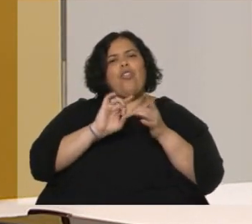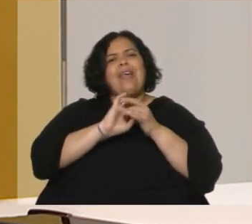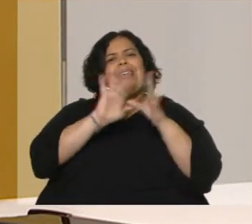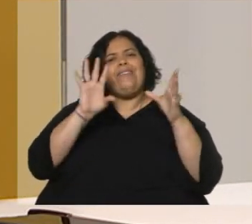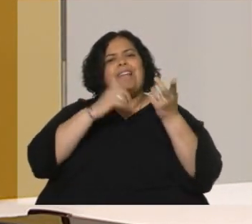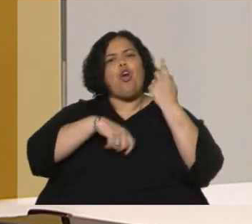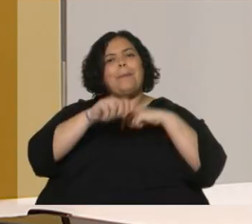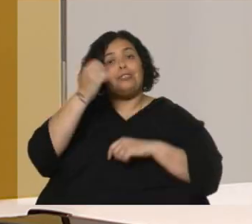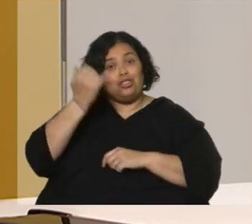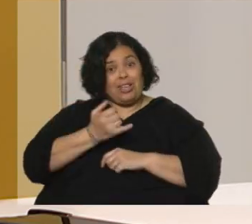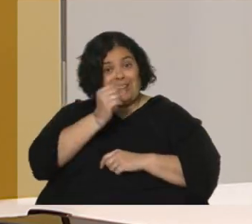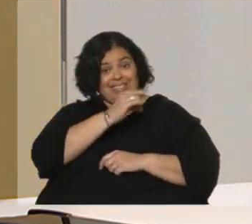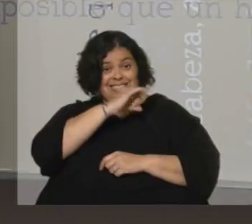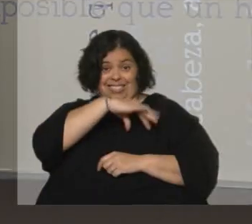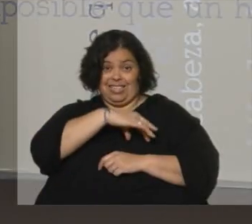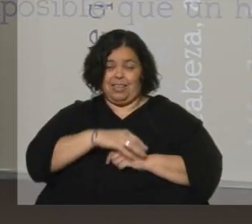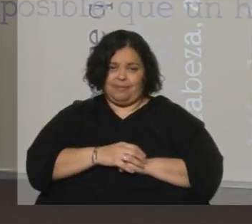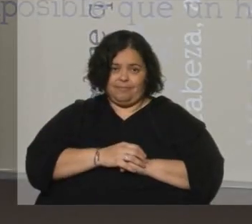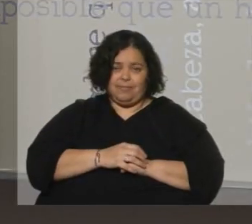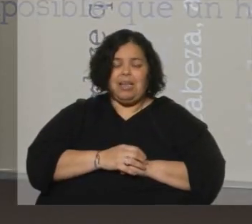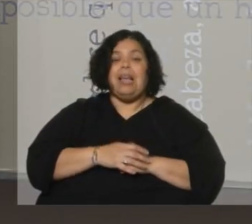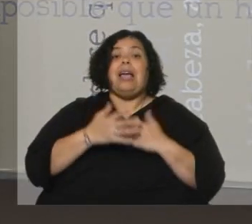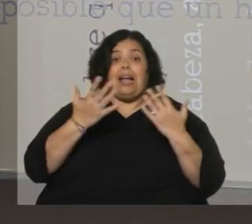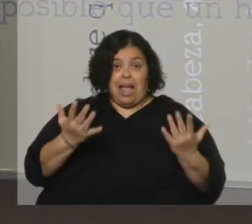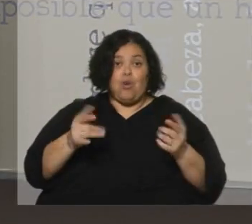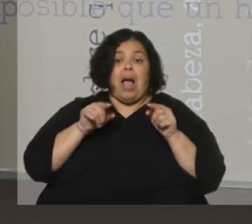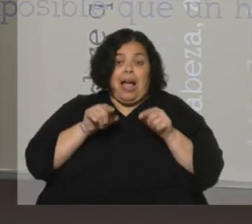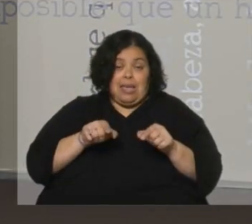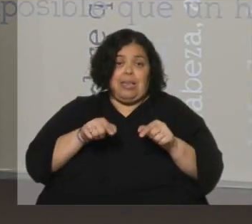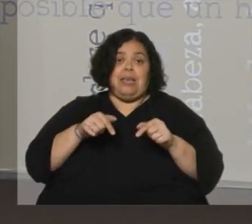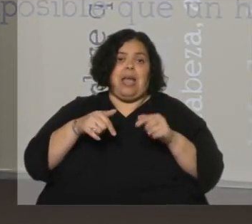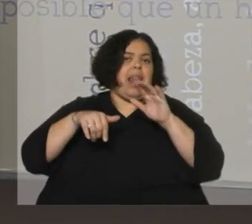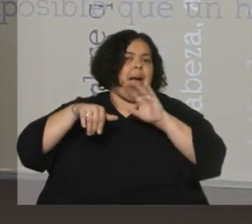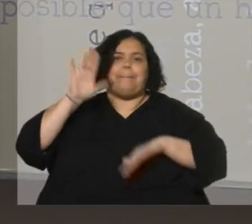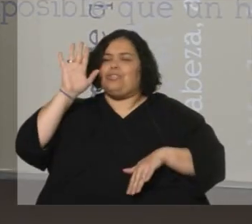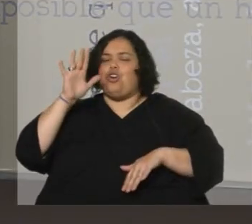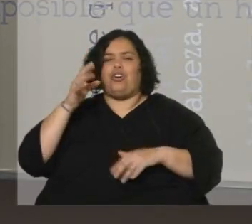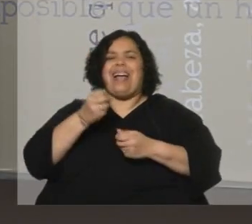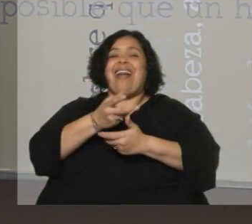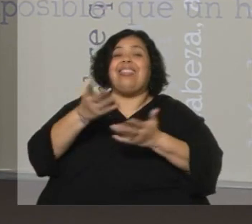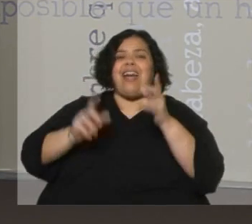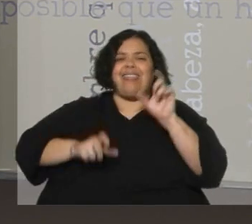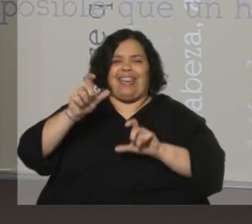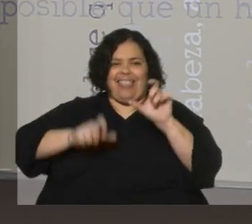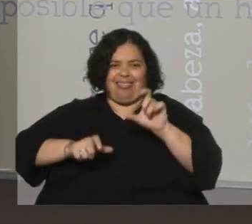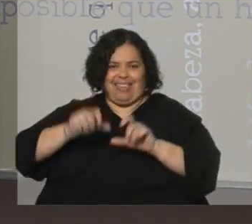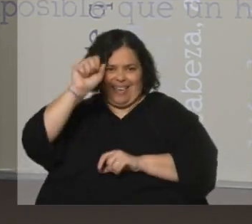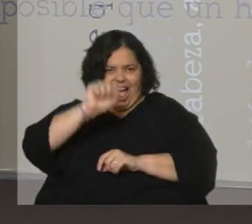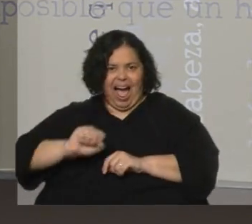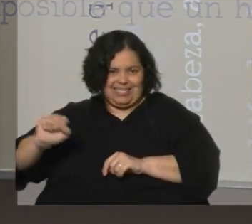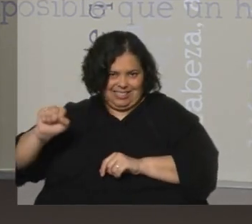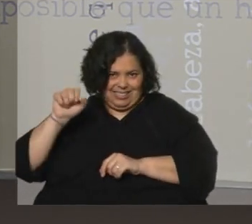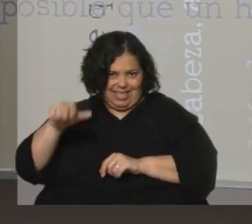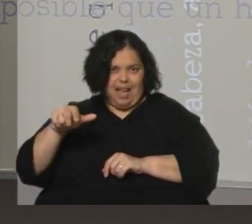chilenos creo entendemos que es es Ahí es donde el mercado de mayor cantidad de gente es el mercado que está yo digo Europa está